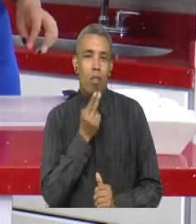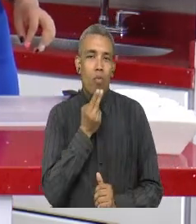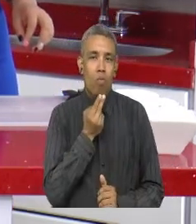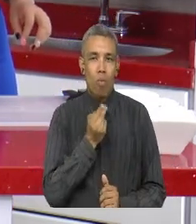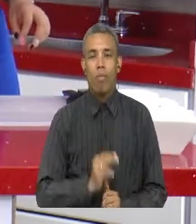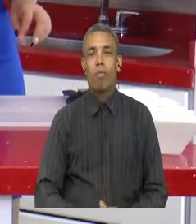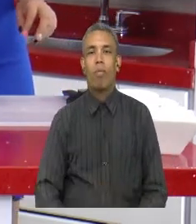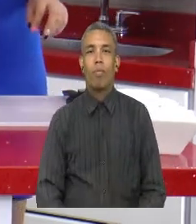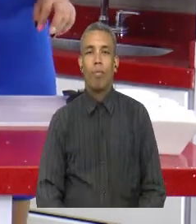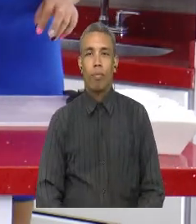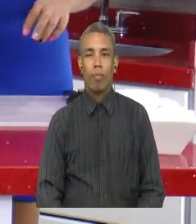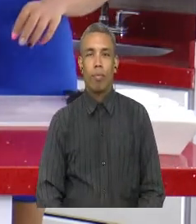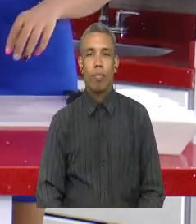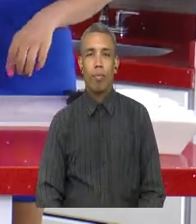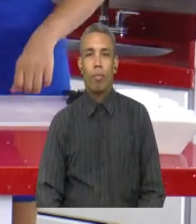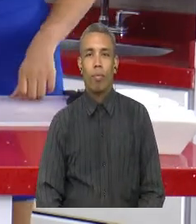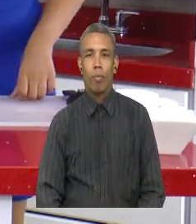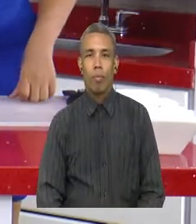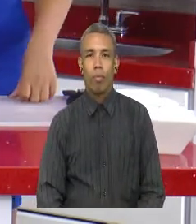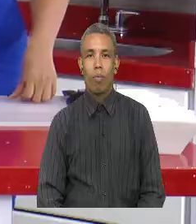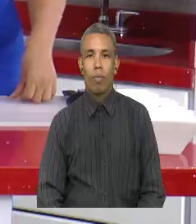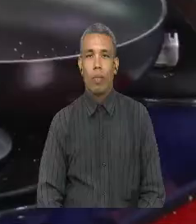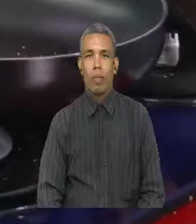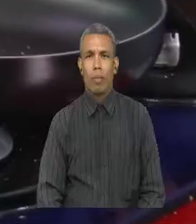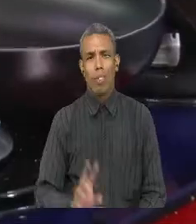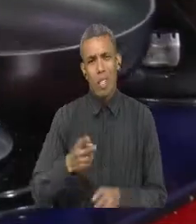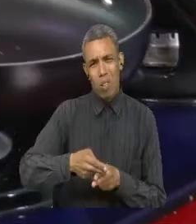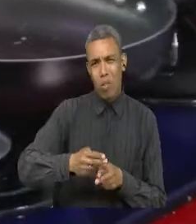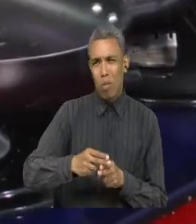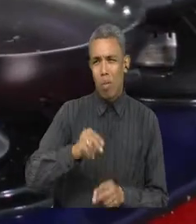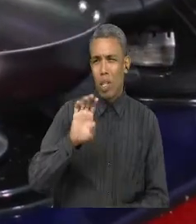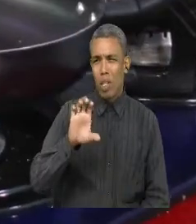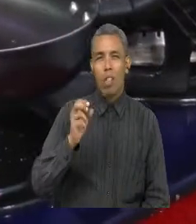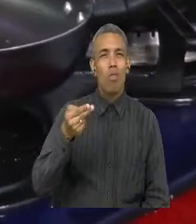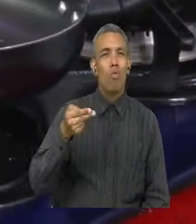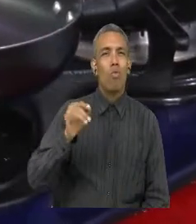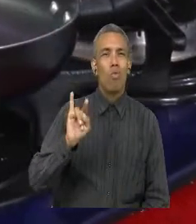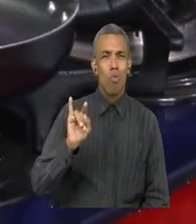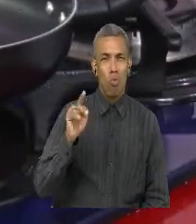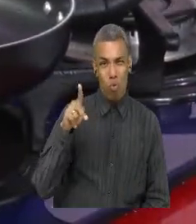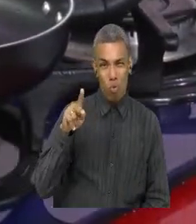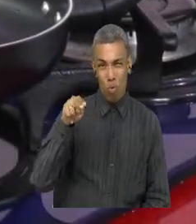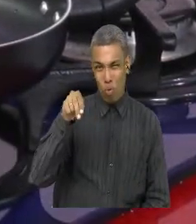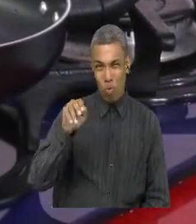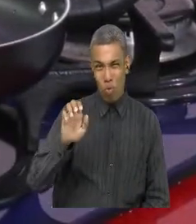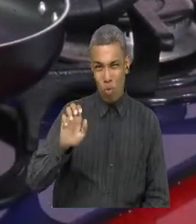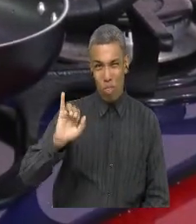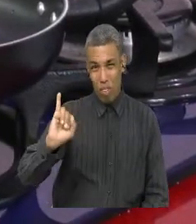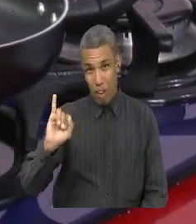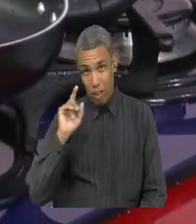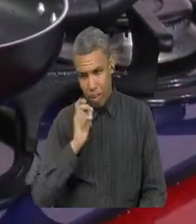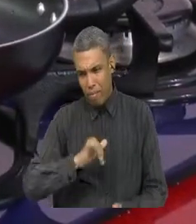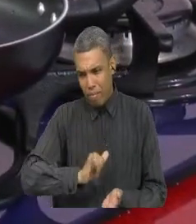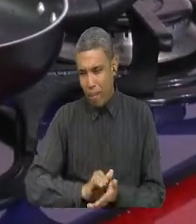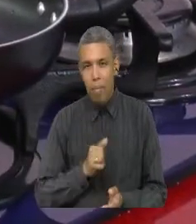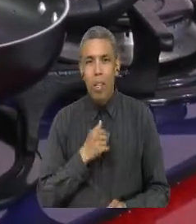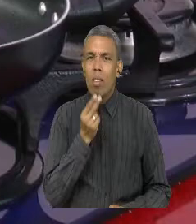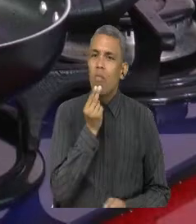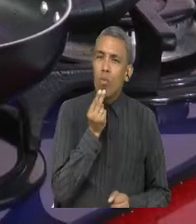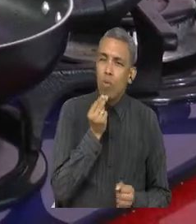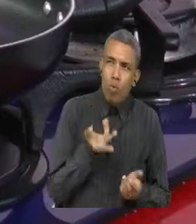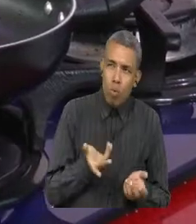dulce. Ok. El chutney, como les estaba diciendo, es como un dulce artesanal. Se hace de muchas... de muchos ingredientes, se puede